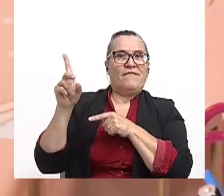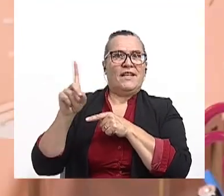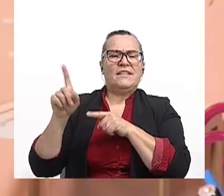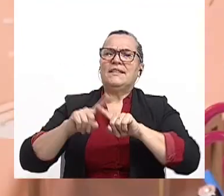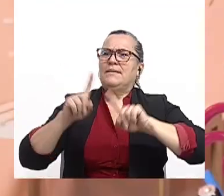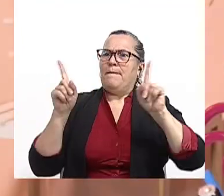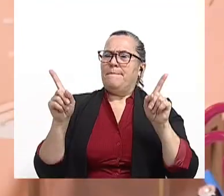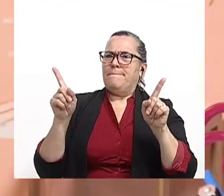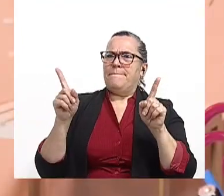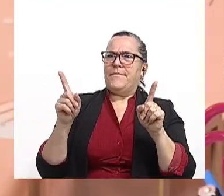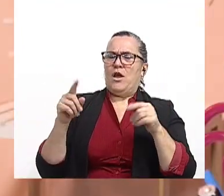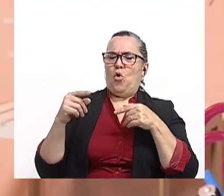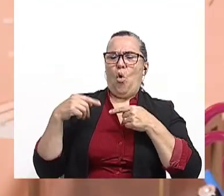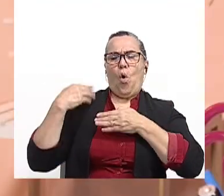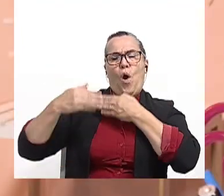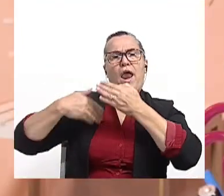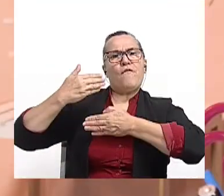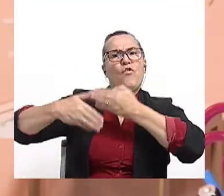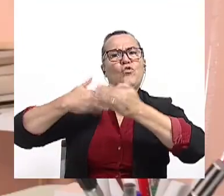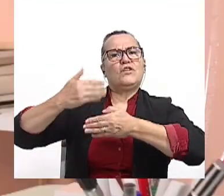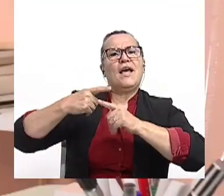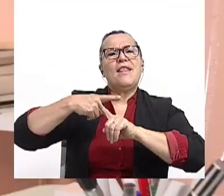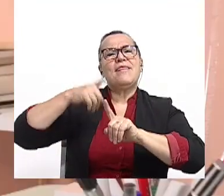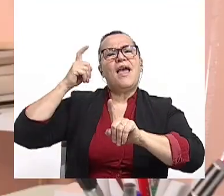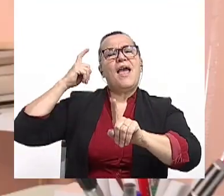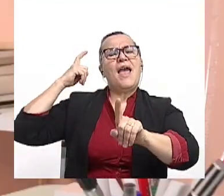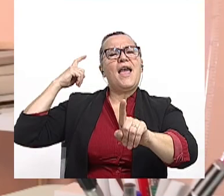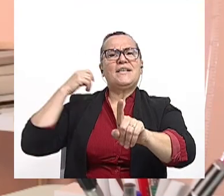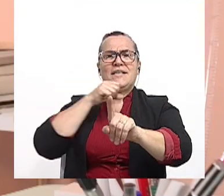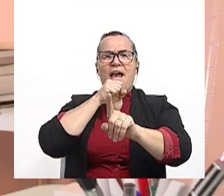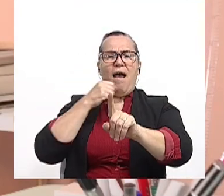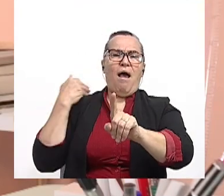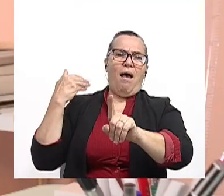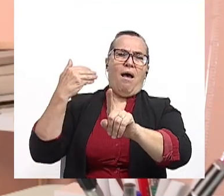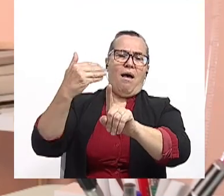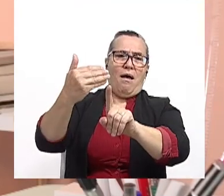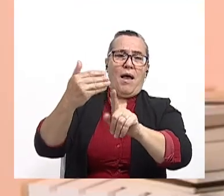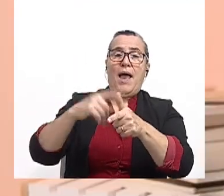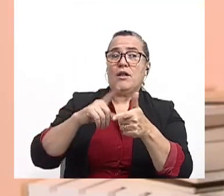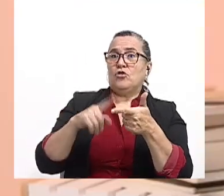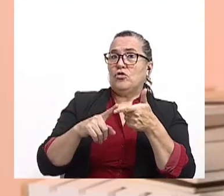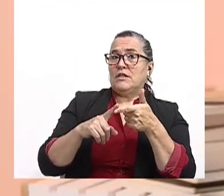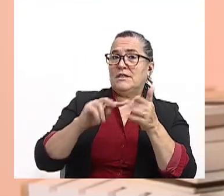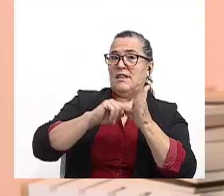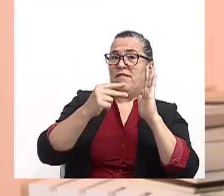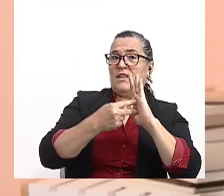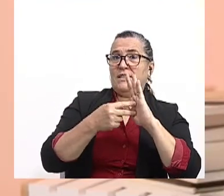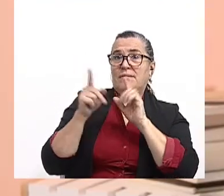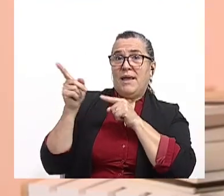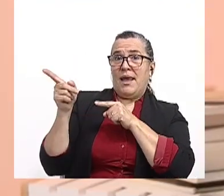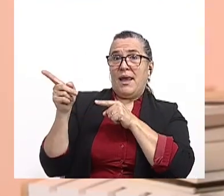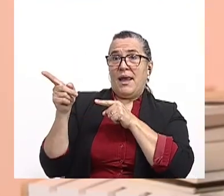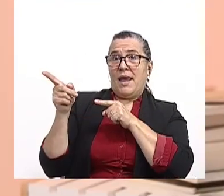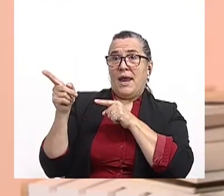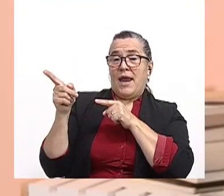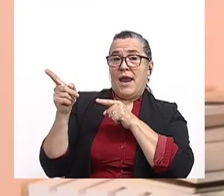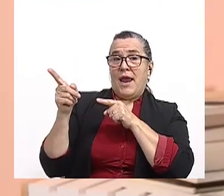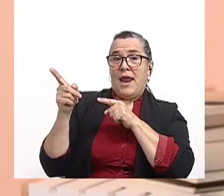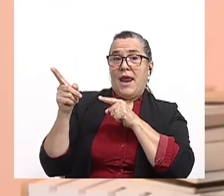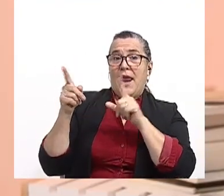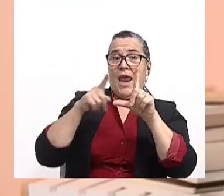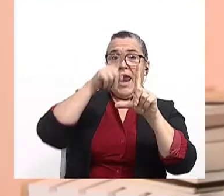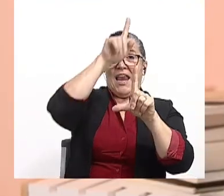pero ha venido evolucionando desde la antigüedad. Básicamente podemos definirla como la variable y es función